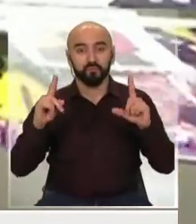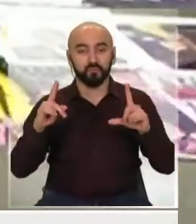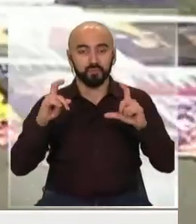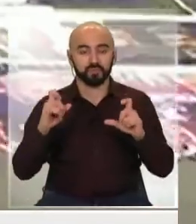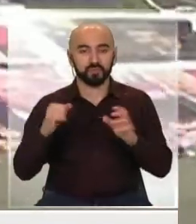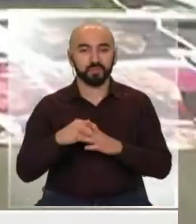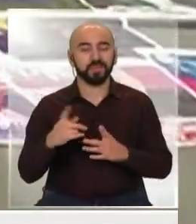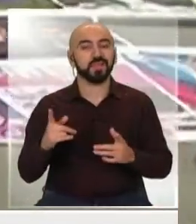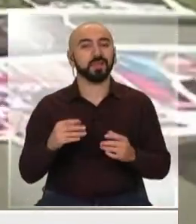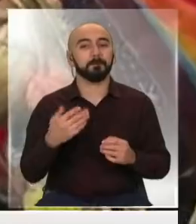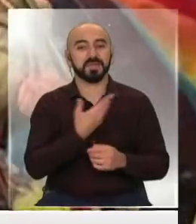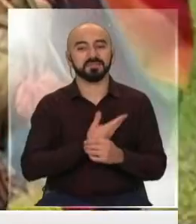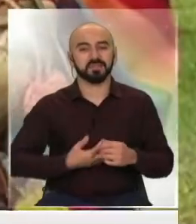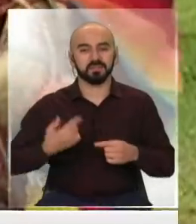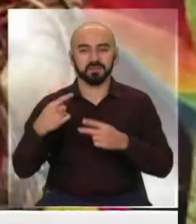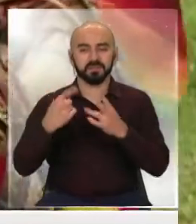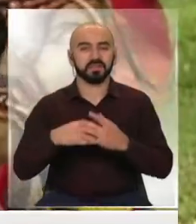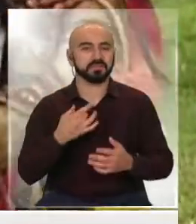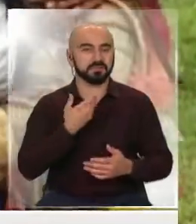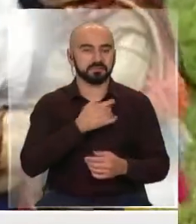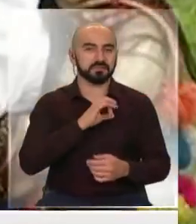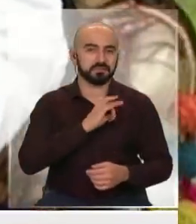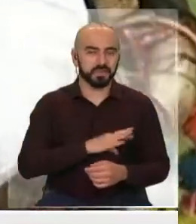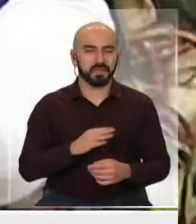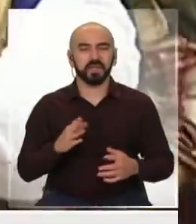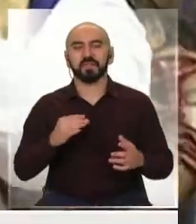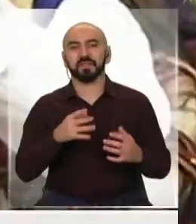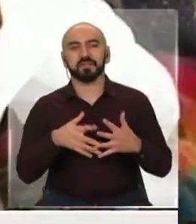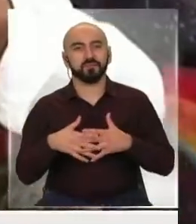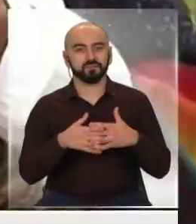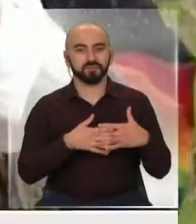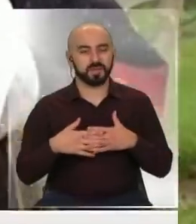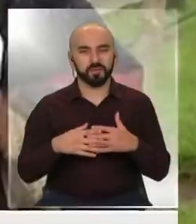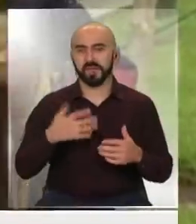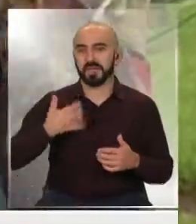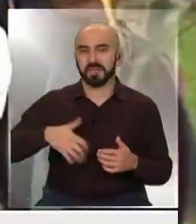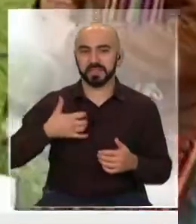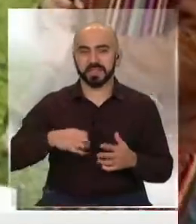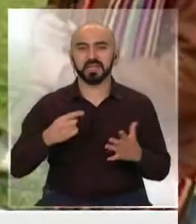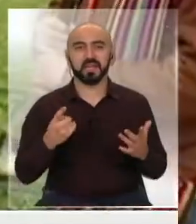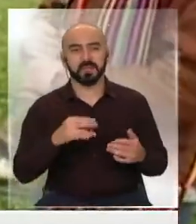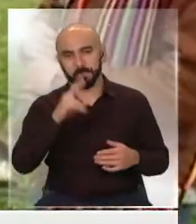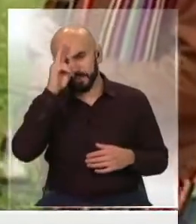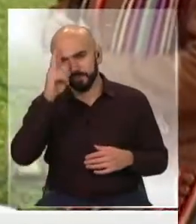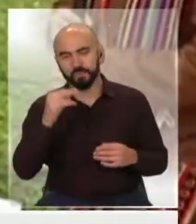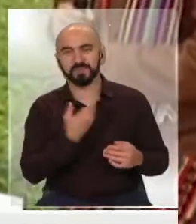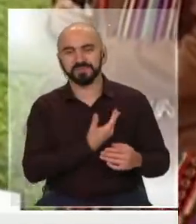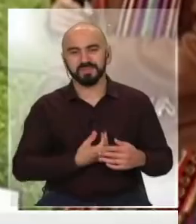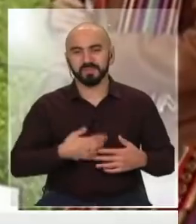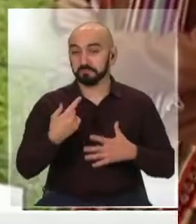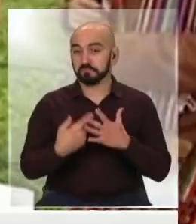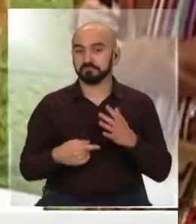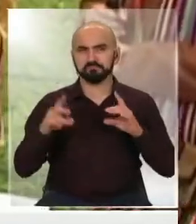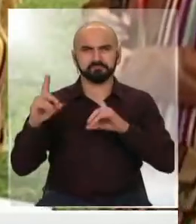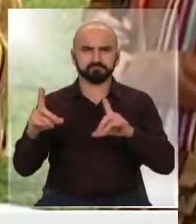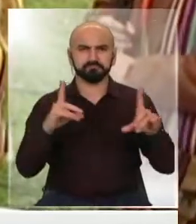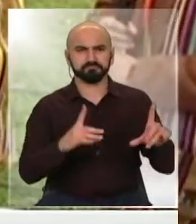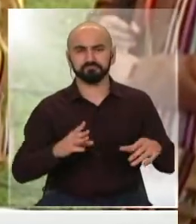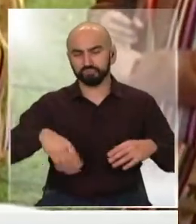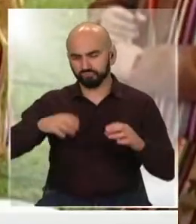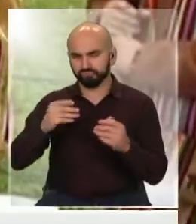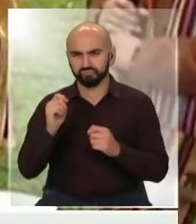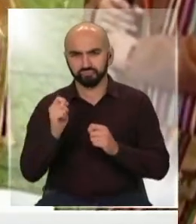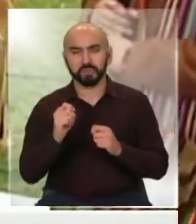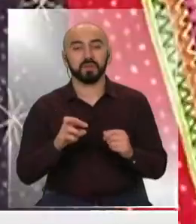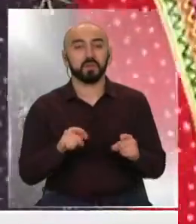chile sebastián piñera de argentina alberto fernández de eeuu donald trump entre otros luego de forma especial enviaron